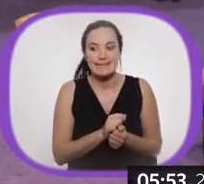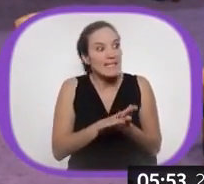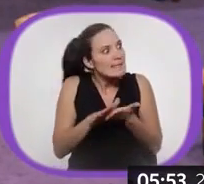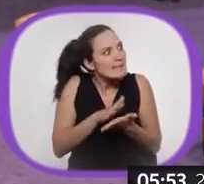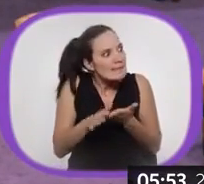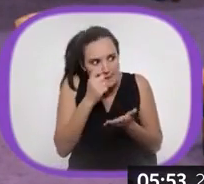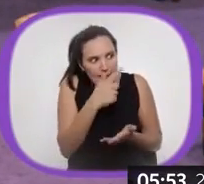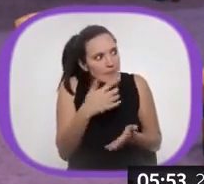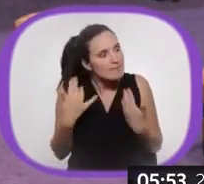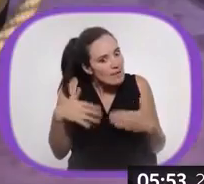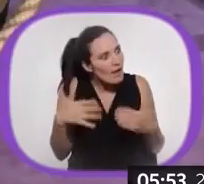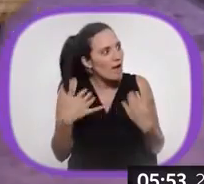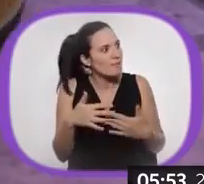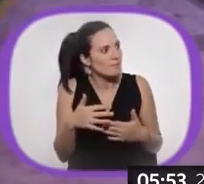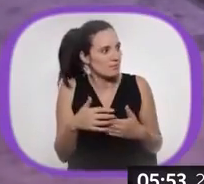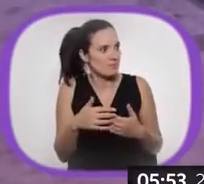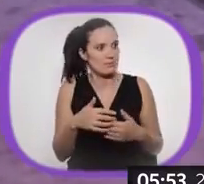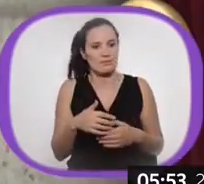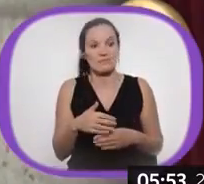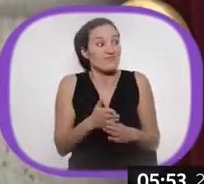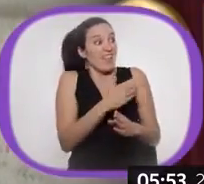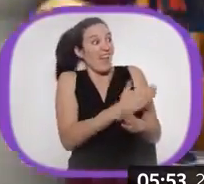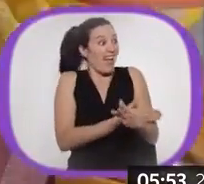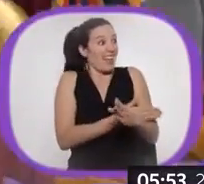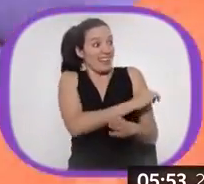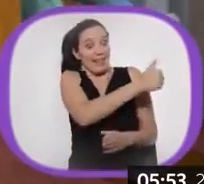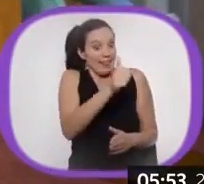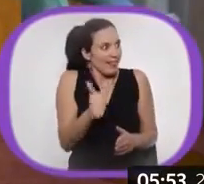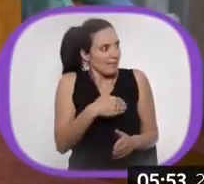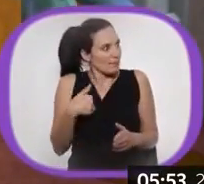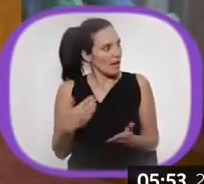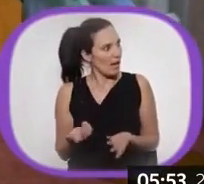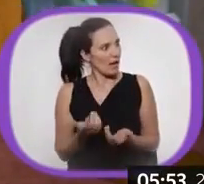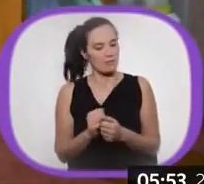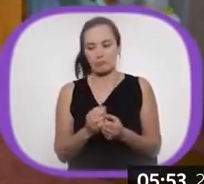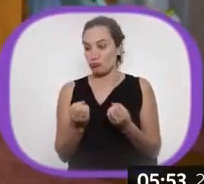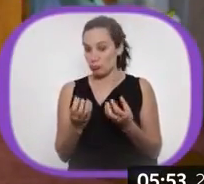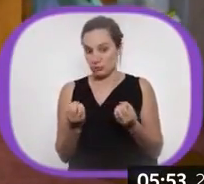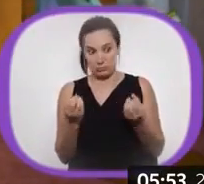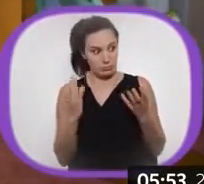rápido! Antes que vuelva mamá, ¡hay que ponerlo aquí! ¡Muy bien, Mike!